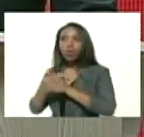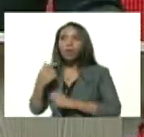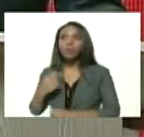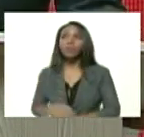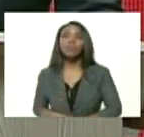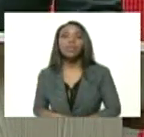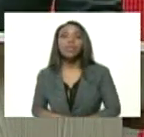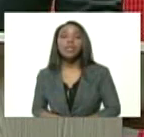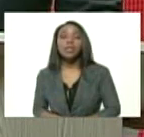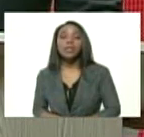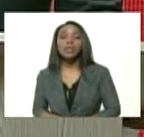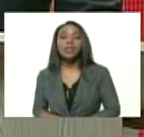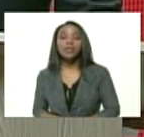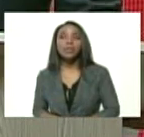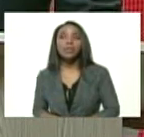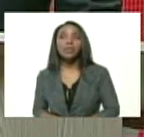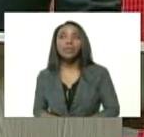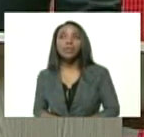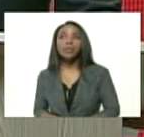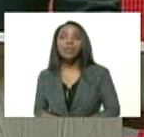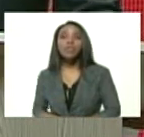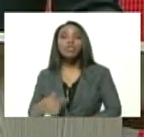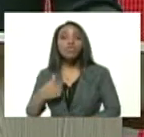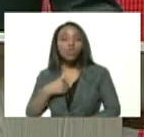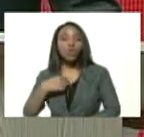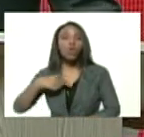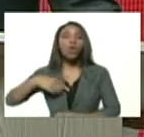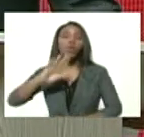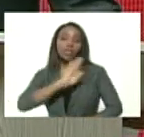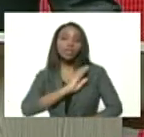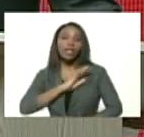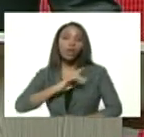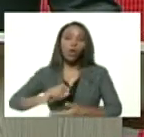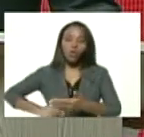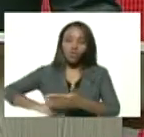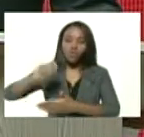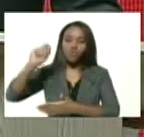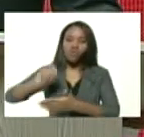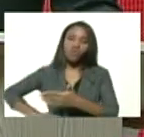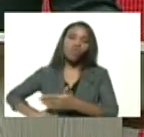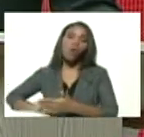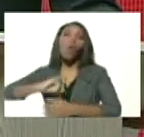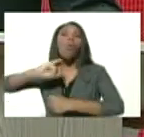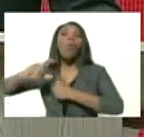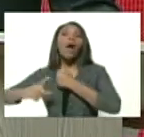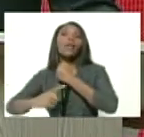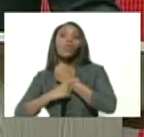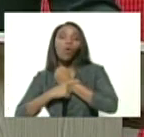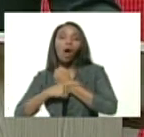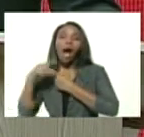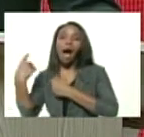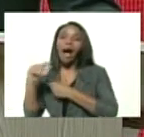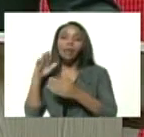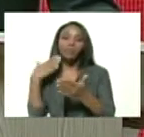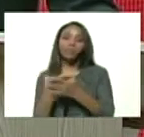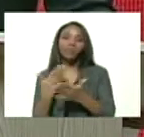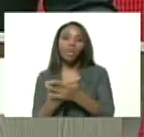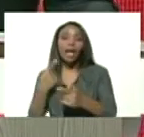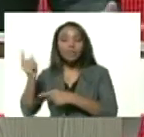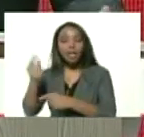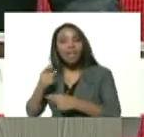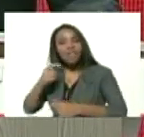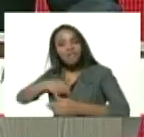chantaje, que él tiene un contrato firmado por Juan Guaidó, y que ese contrato fue